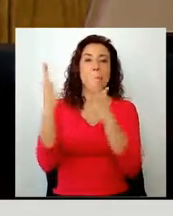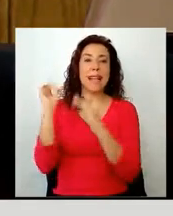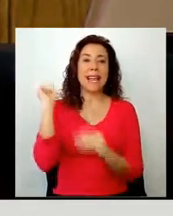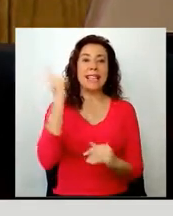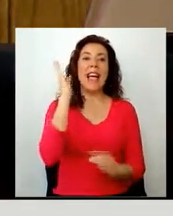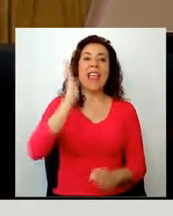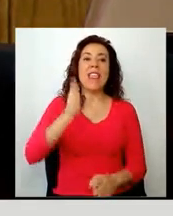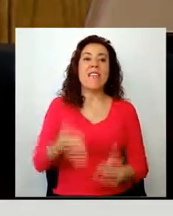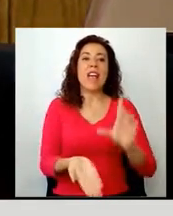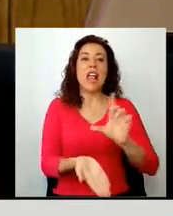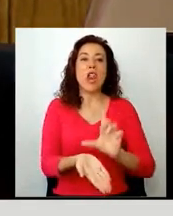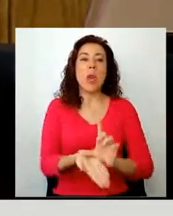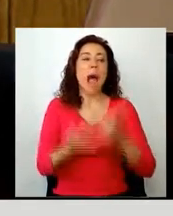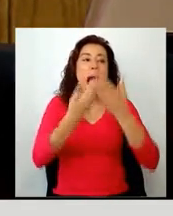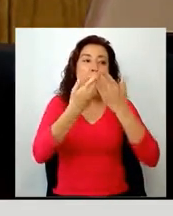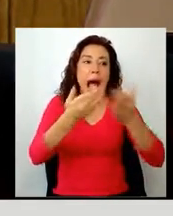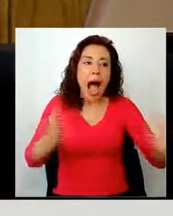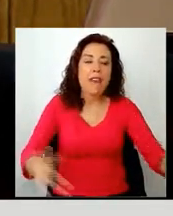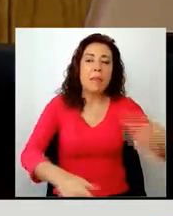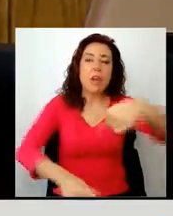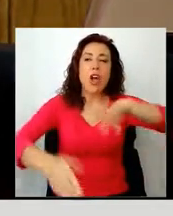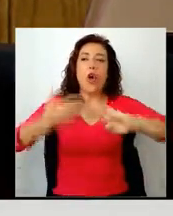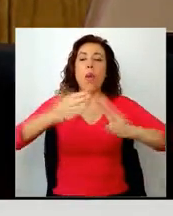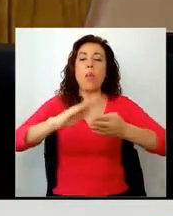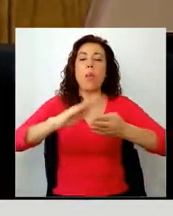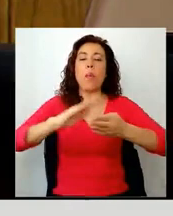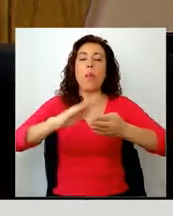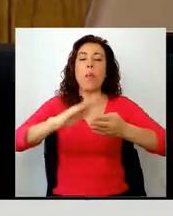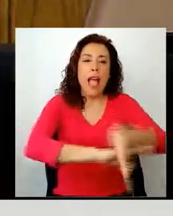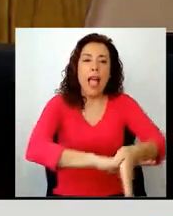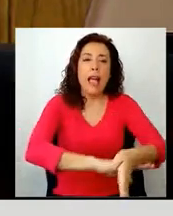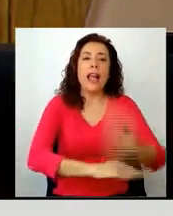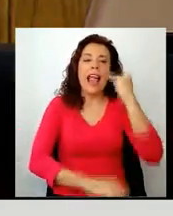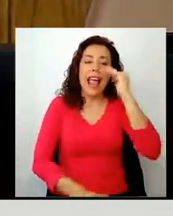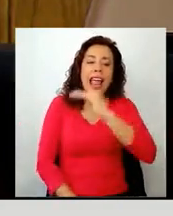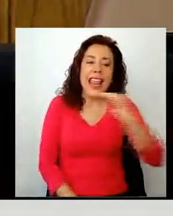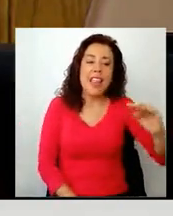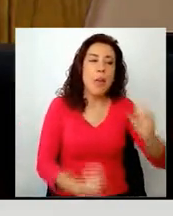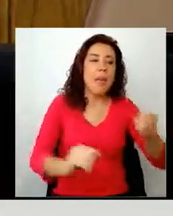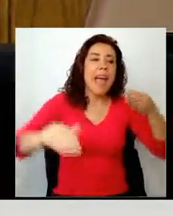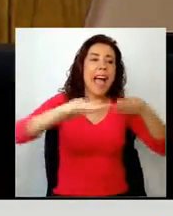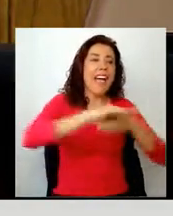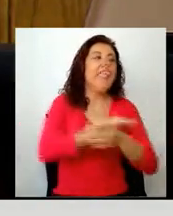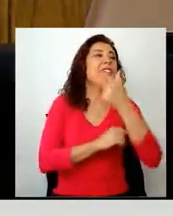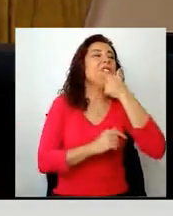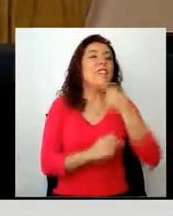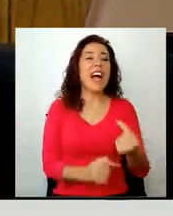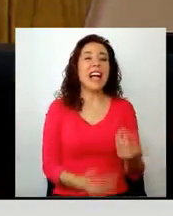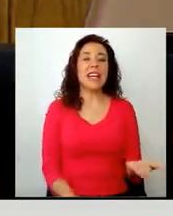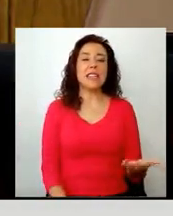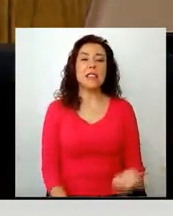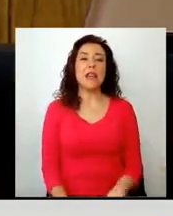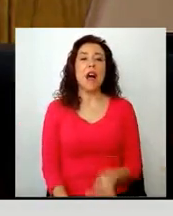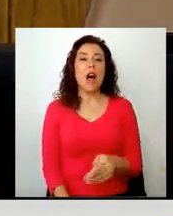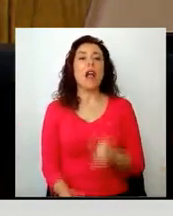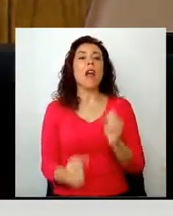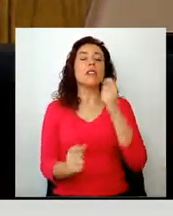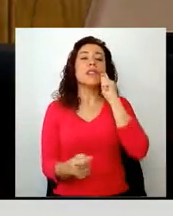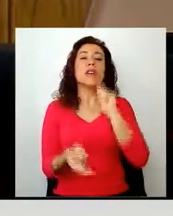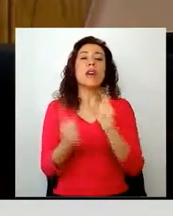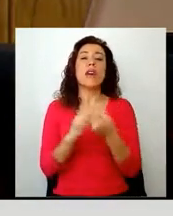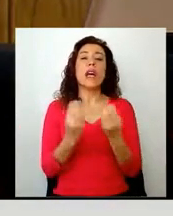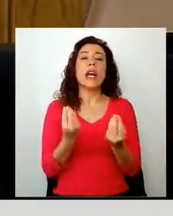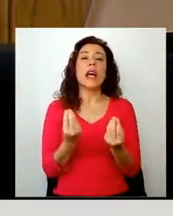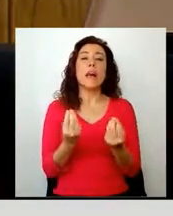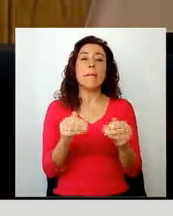abiertos a la comunidad donde nuestros niños puedan acceder con facilidad vamos a abrir la puerta para que los mismos